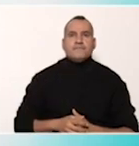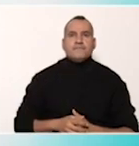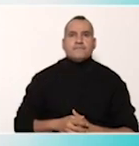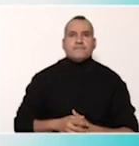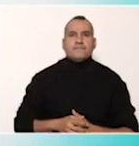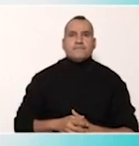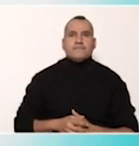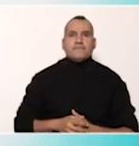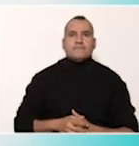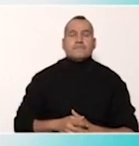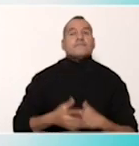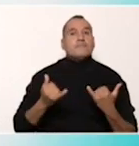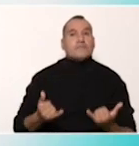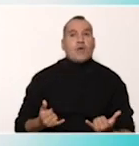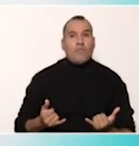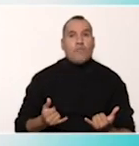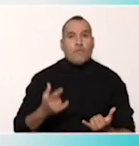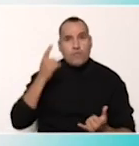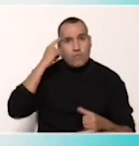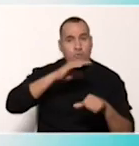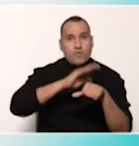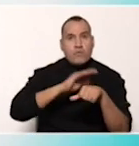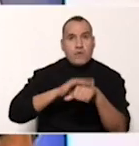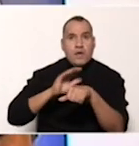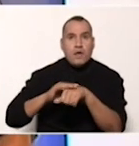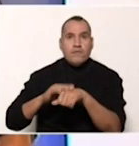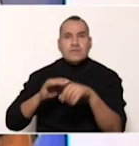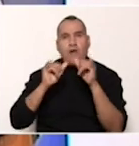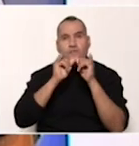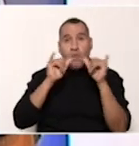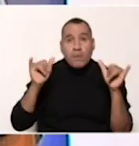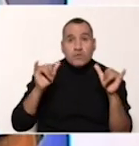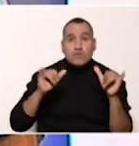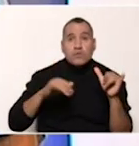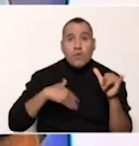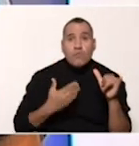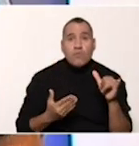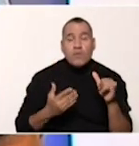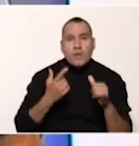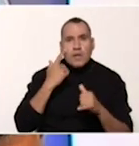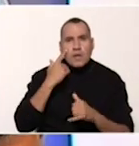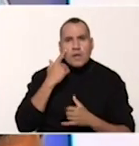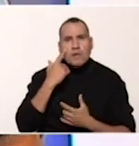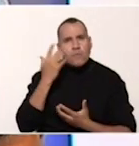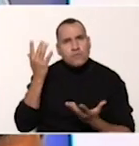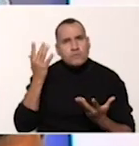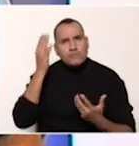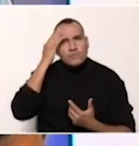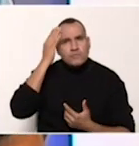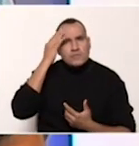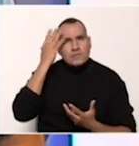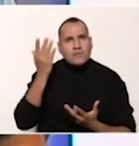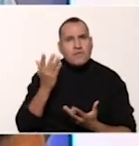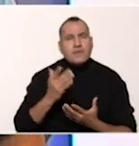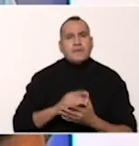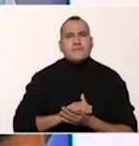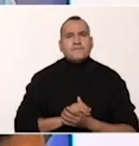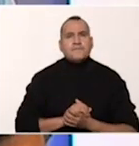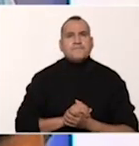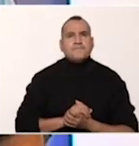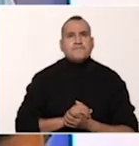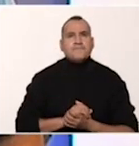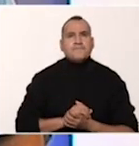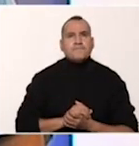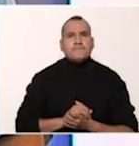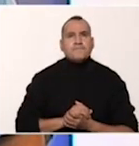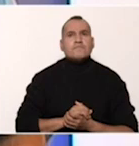Ahora les voy a recordar que todos estos contenidos los debemos contextualizar en la